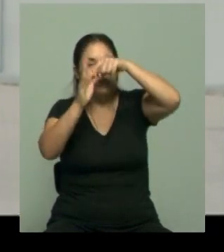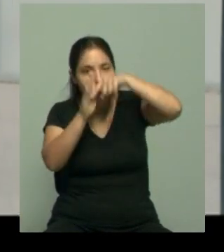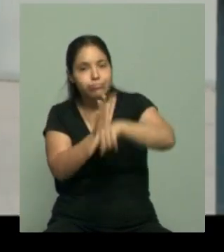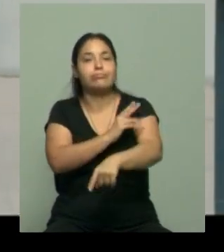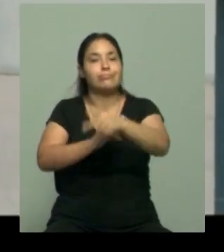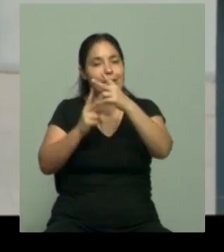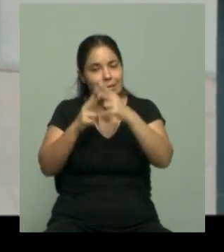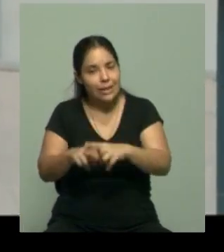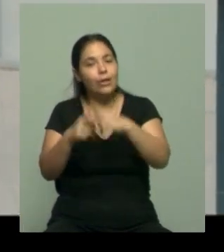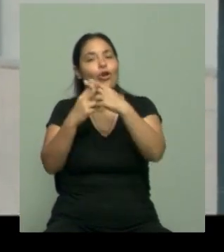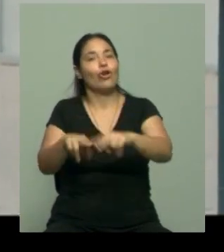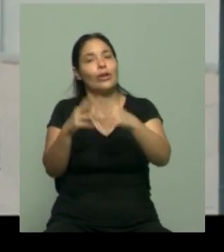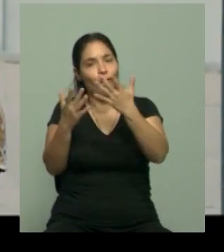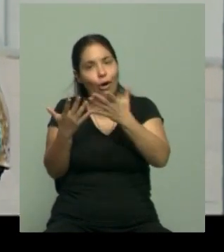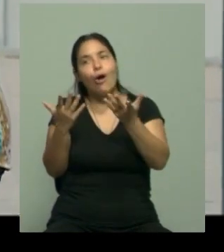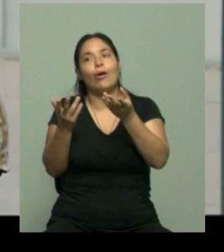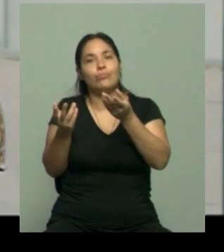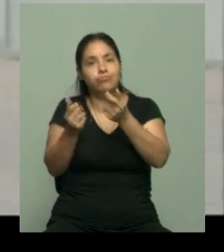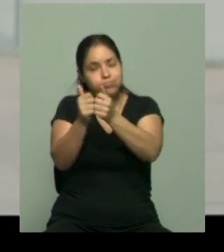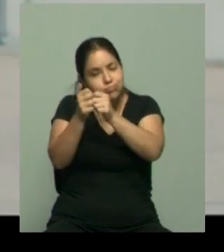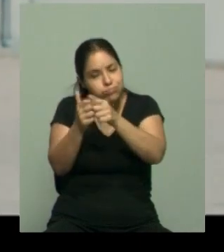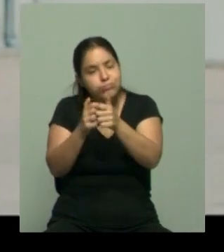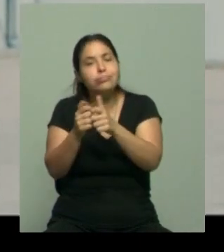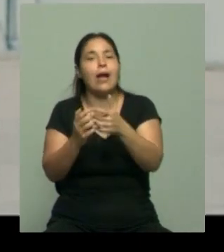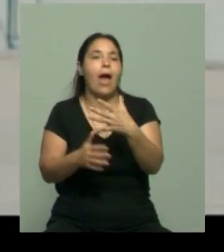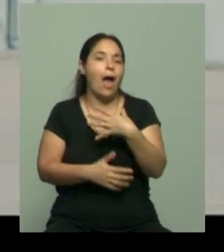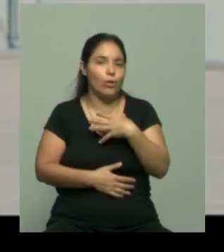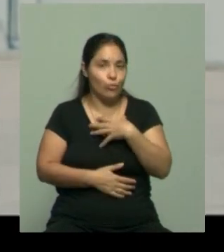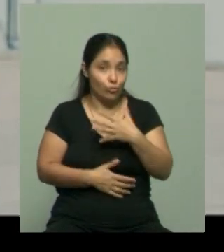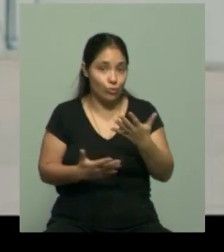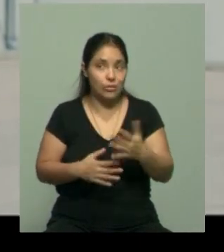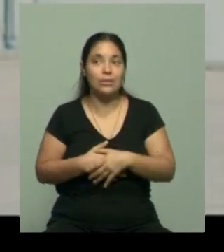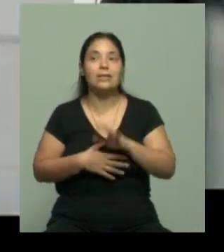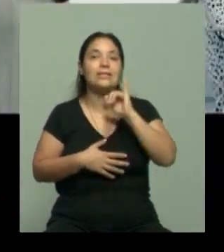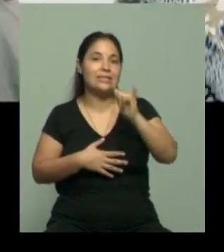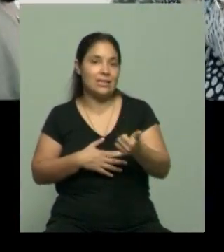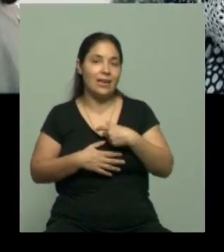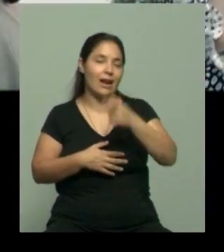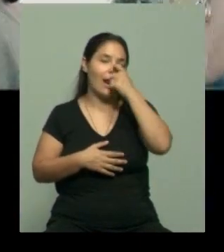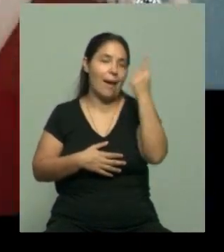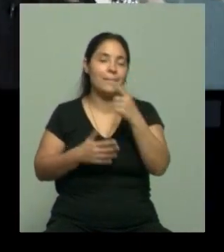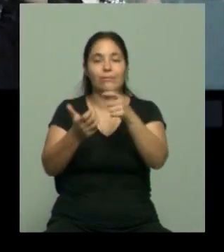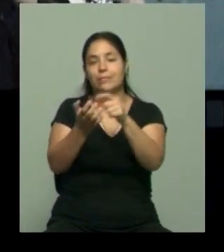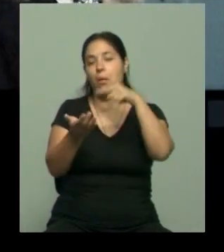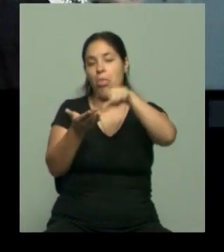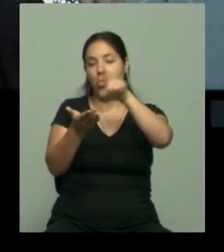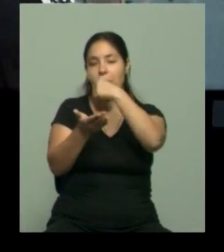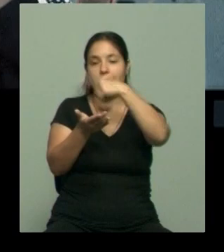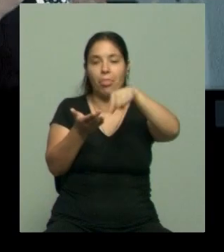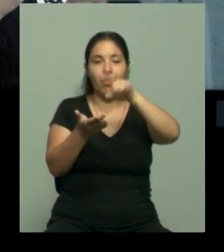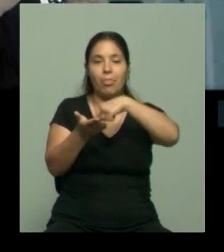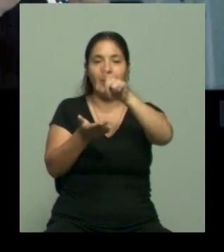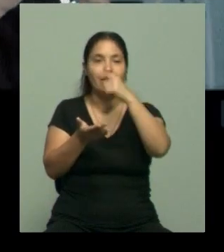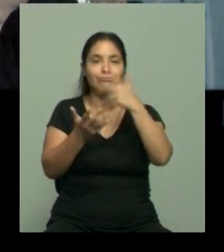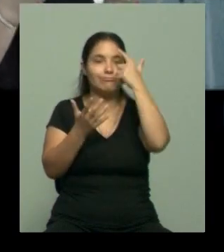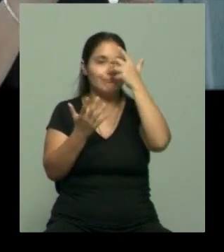ese material informático o tecnológico con el que trabajan los chicos. Sí, agarran el celular, desplazan, buscan, van, vienen,